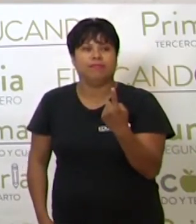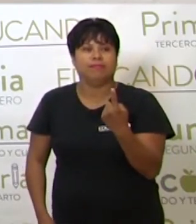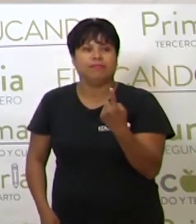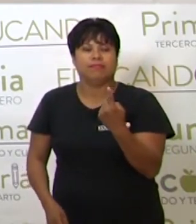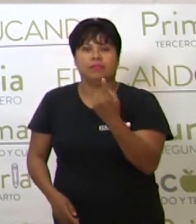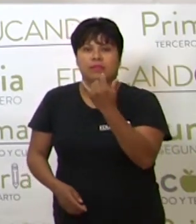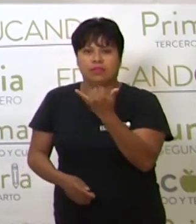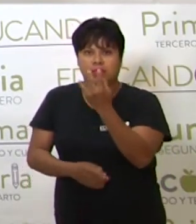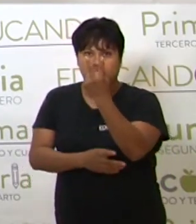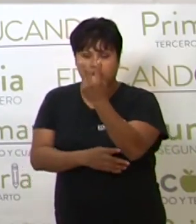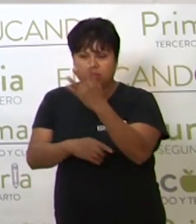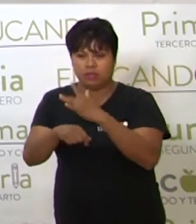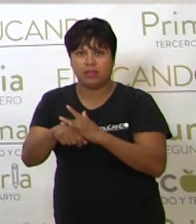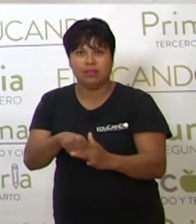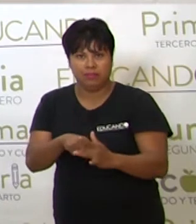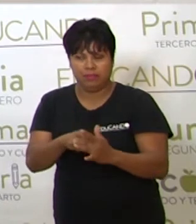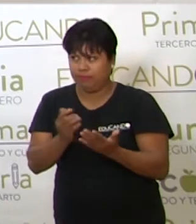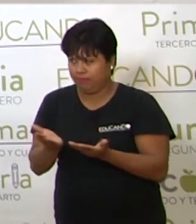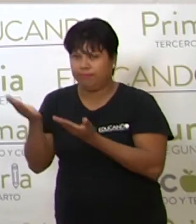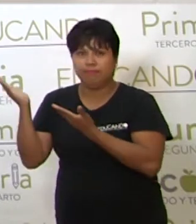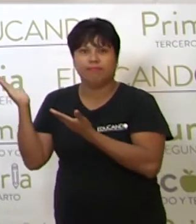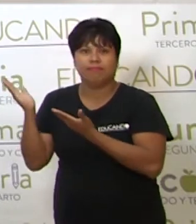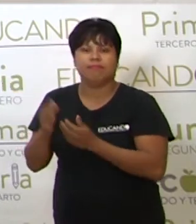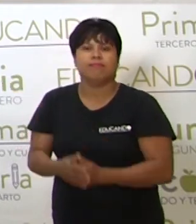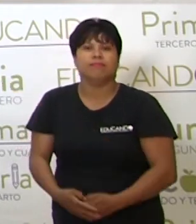y dos quesos acá